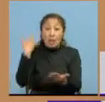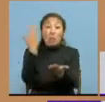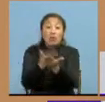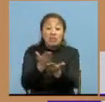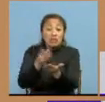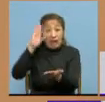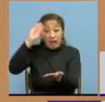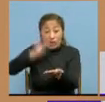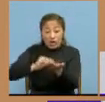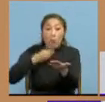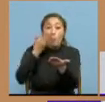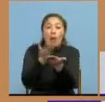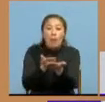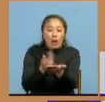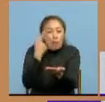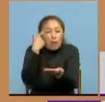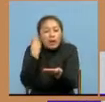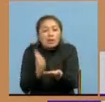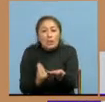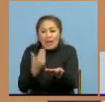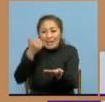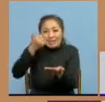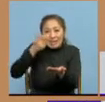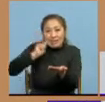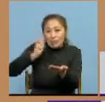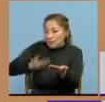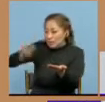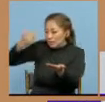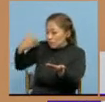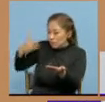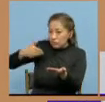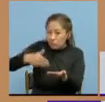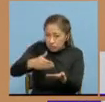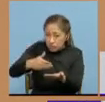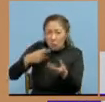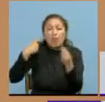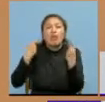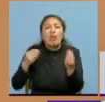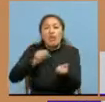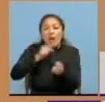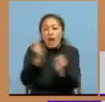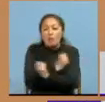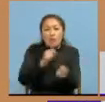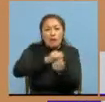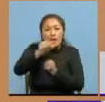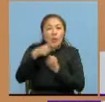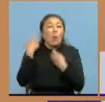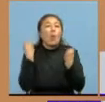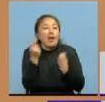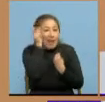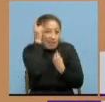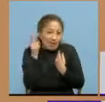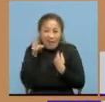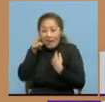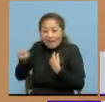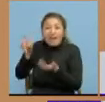judicial para que se vea por qué en estos 6 meses no se trató su título. La estrategia me parece que era hacerlo renunciar como intendente